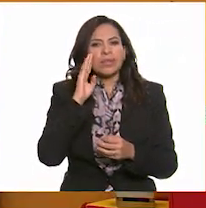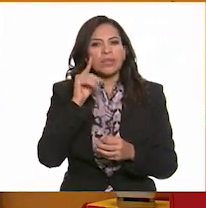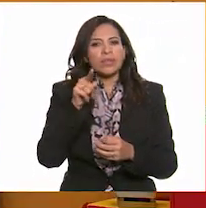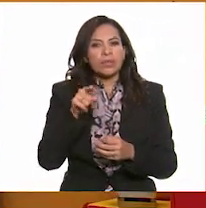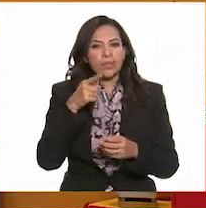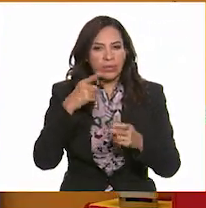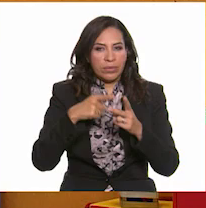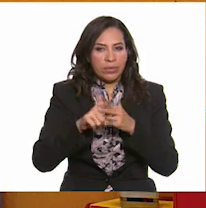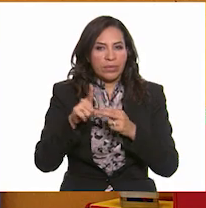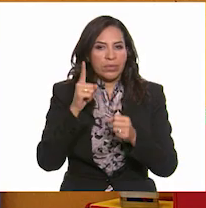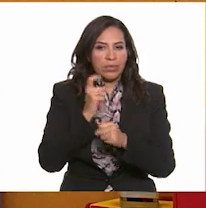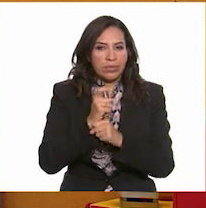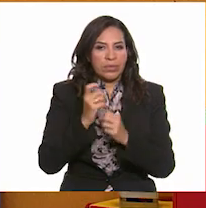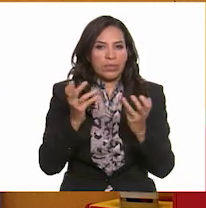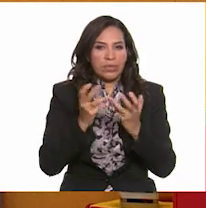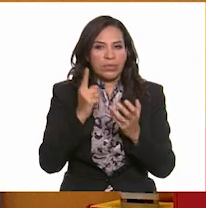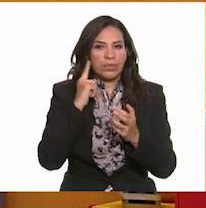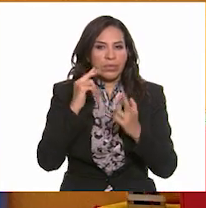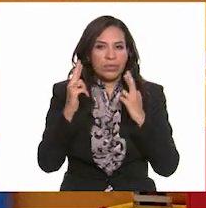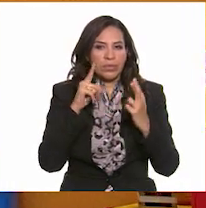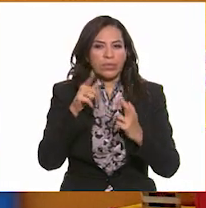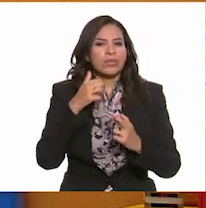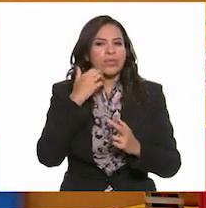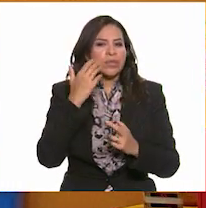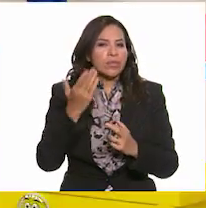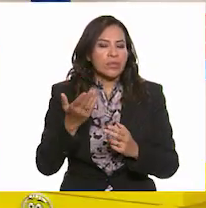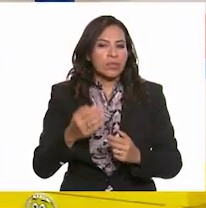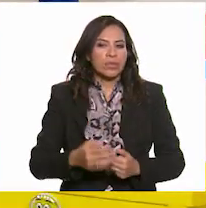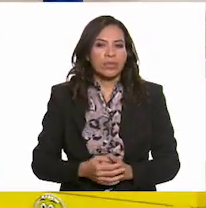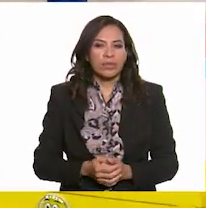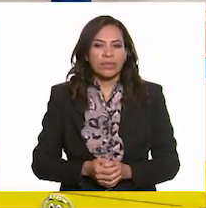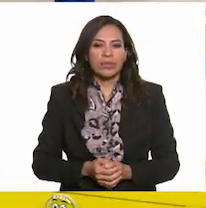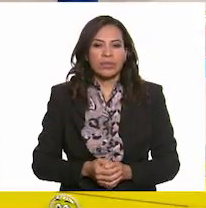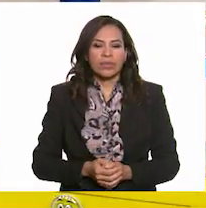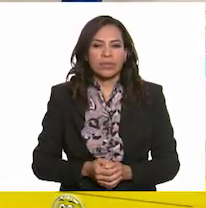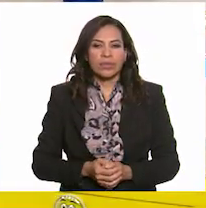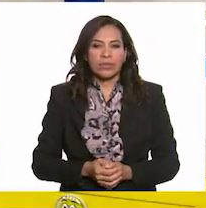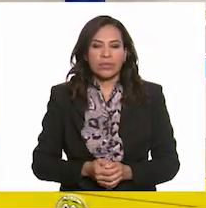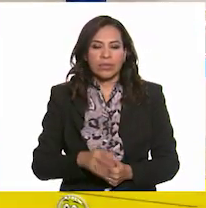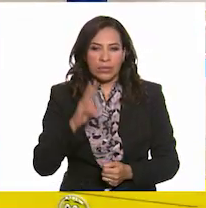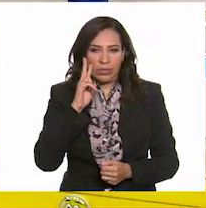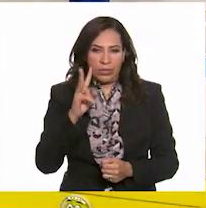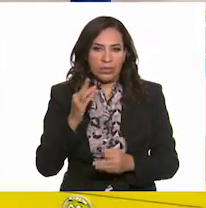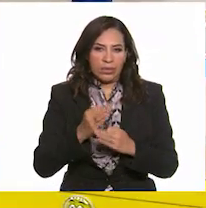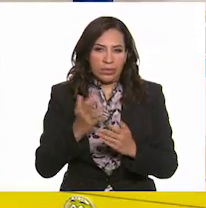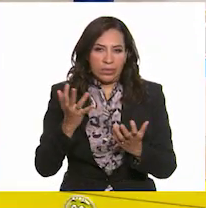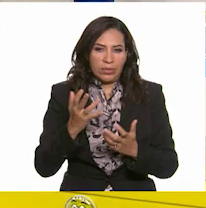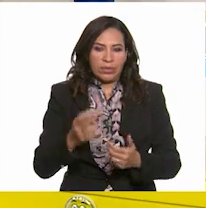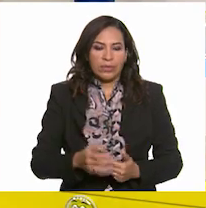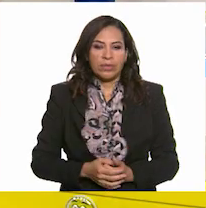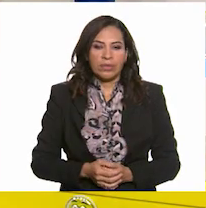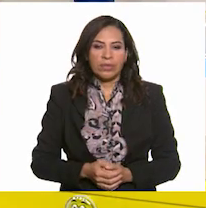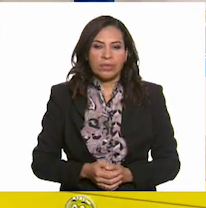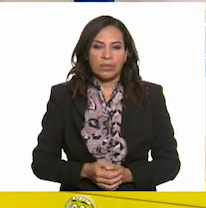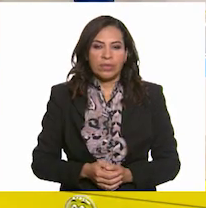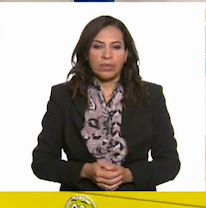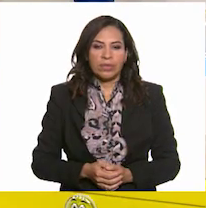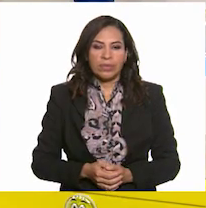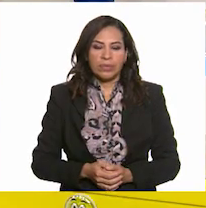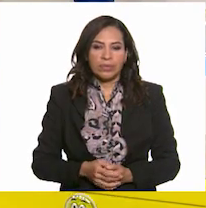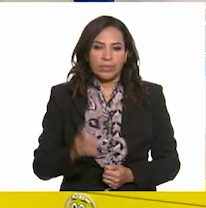tú empiezas primero haciendo un sonido, el que tú quieras? Muy bien, a ver, vamos a hacer... ¿Qué tal así?